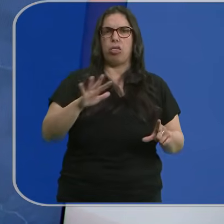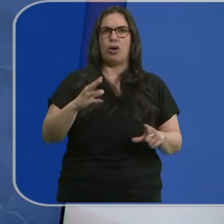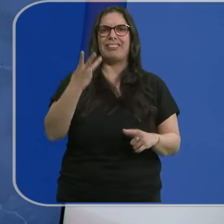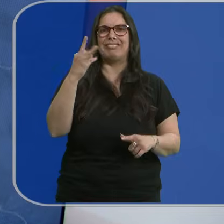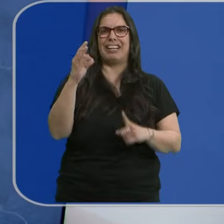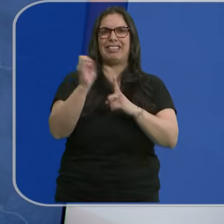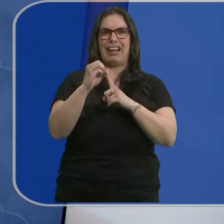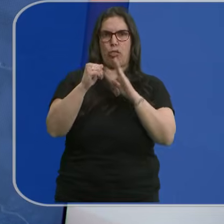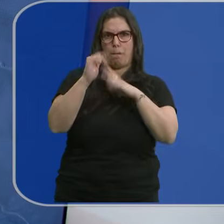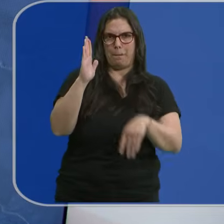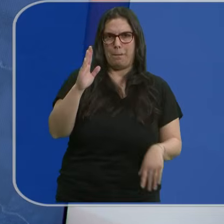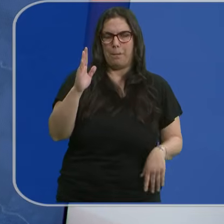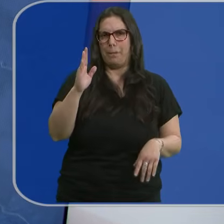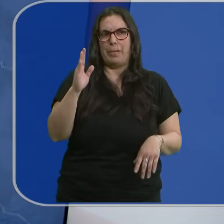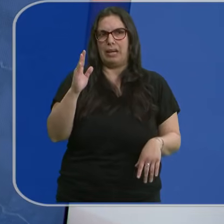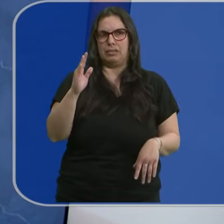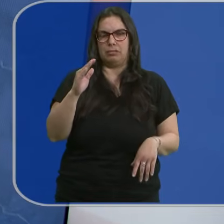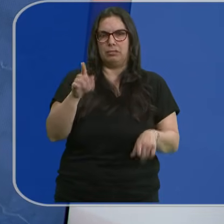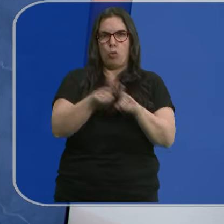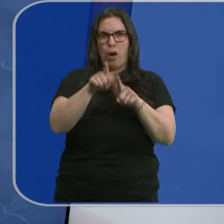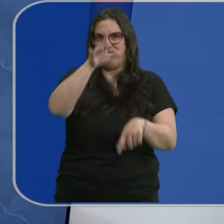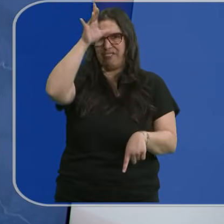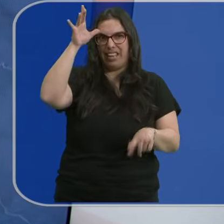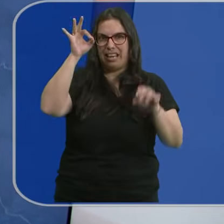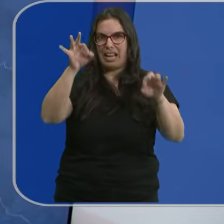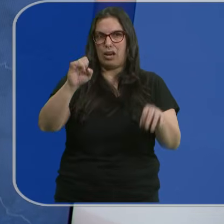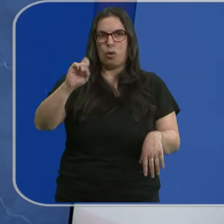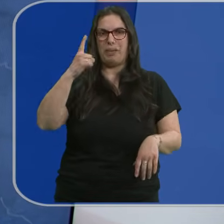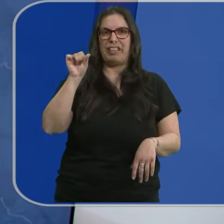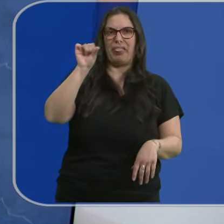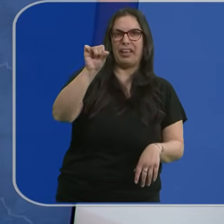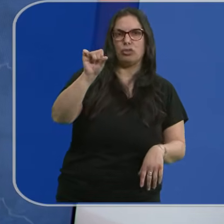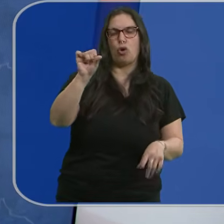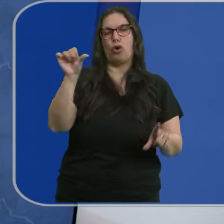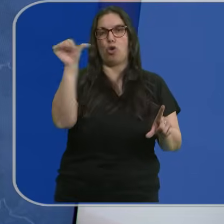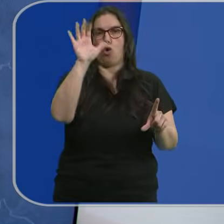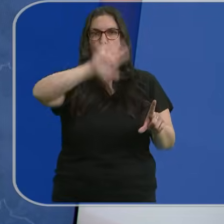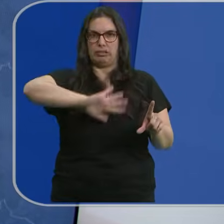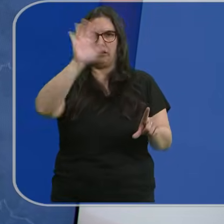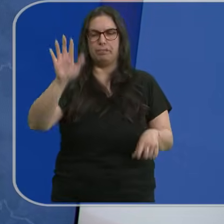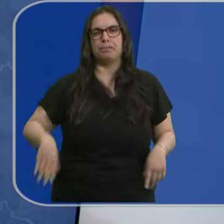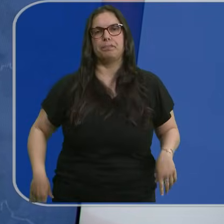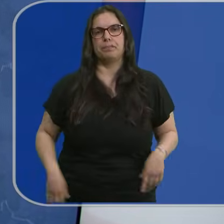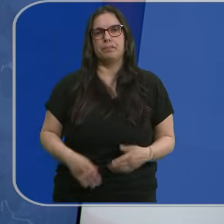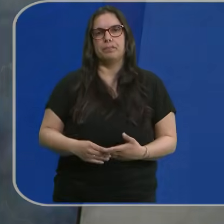de los 30 grados, termómetros pues prácticamente veraniegos, sobre todo en zonas del centro y del oeste de nuestro territorio.